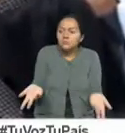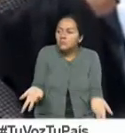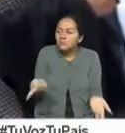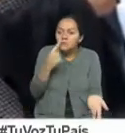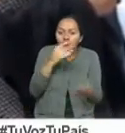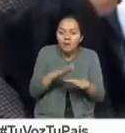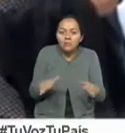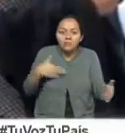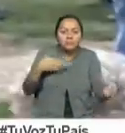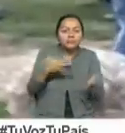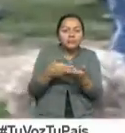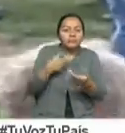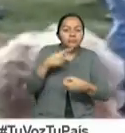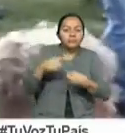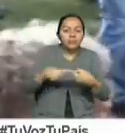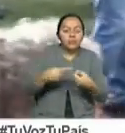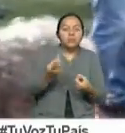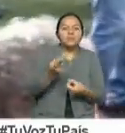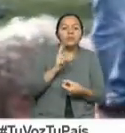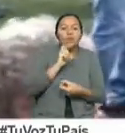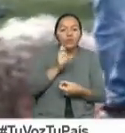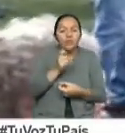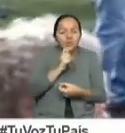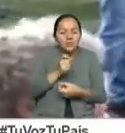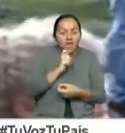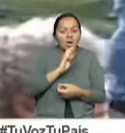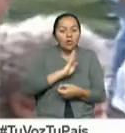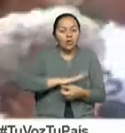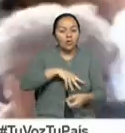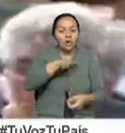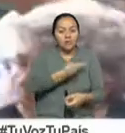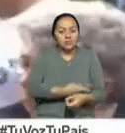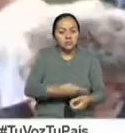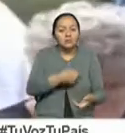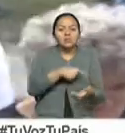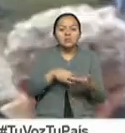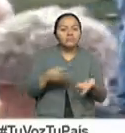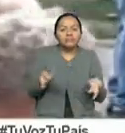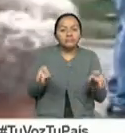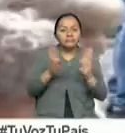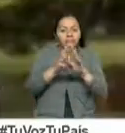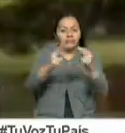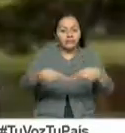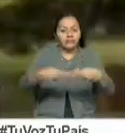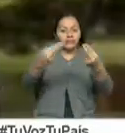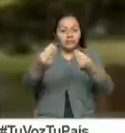estancados en Serbia desde que Hungría, Croacia y otros países en la ruta de los Balcanes cerraron sus fronteras.